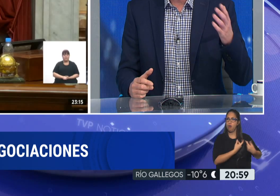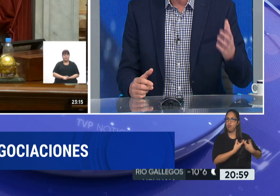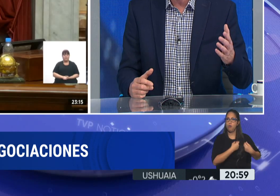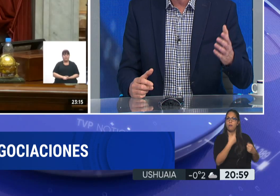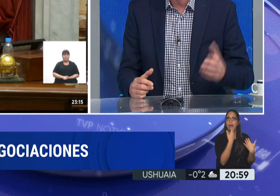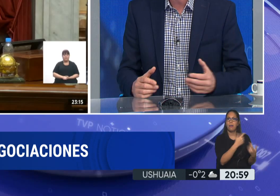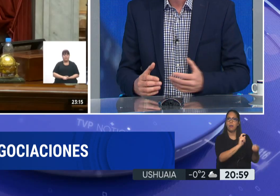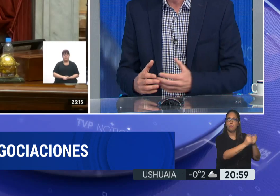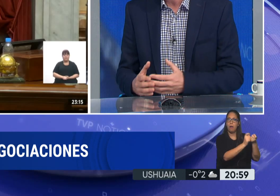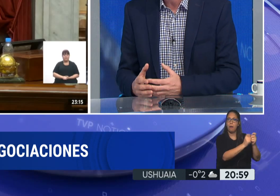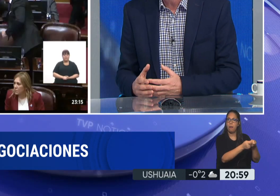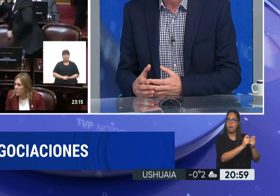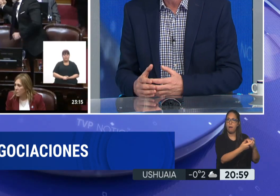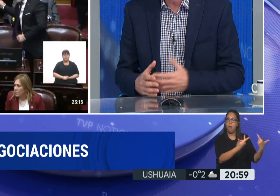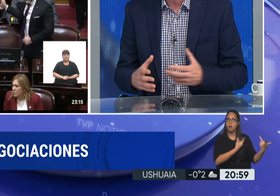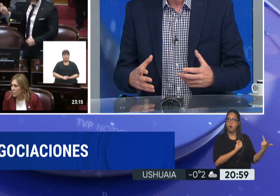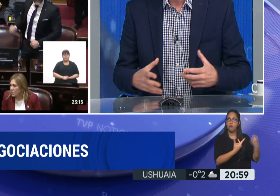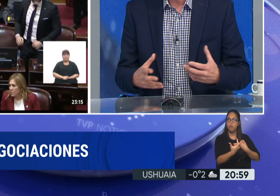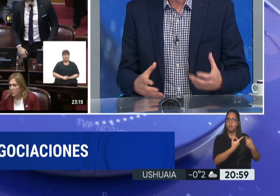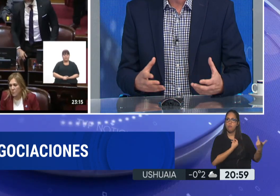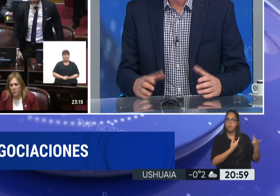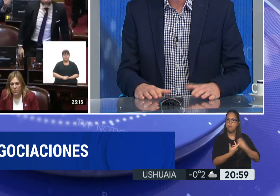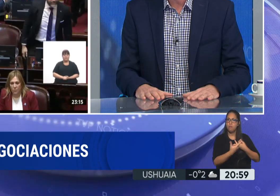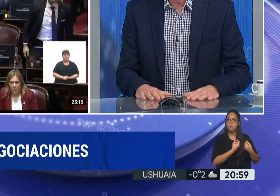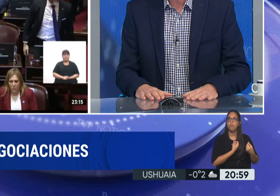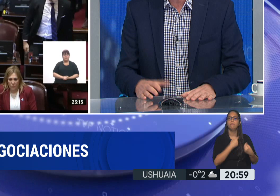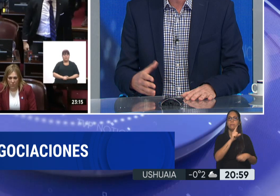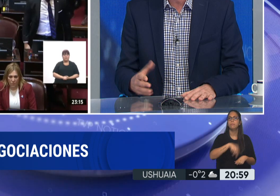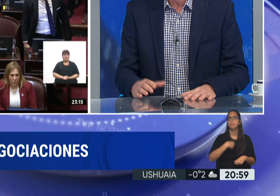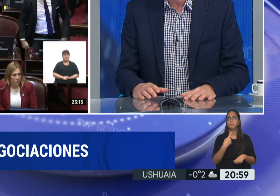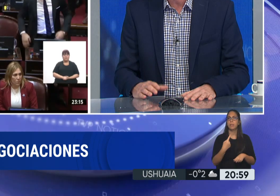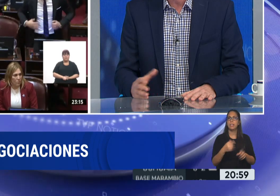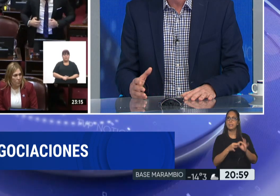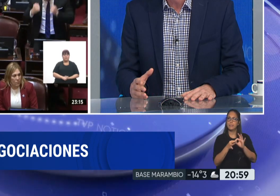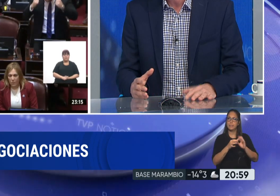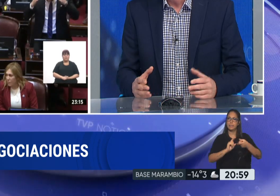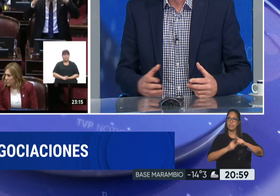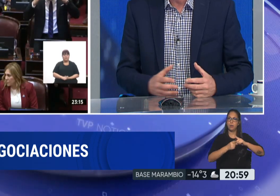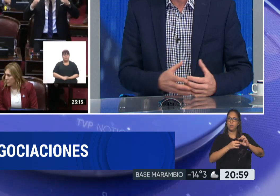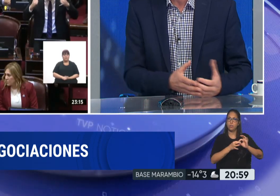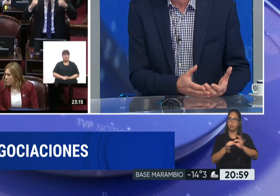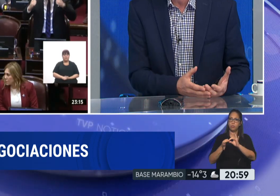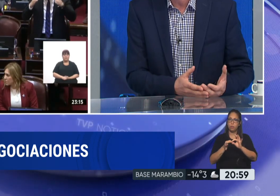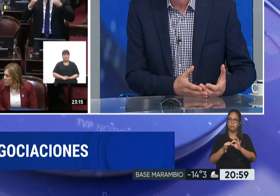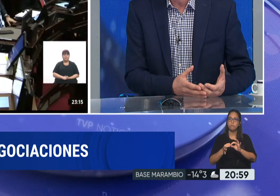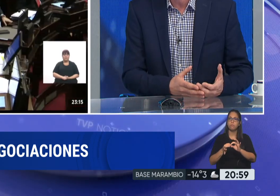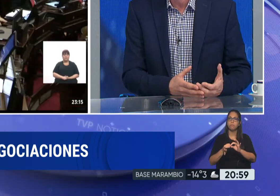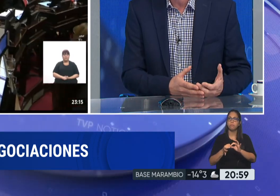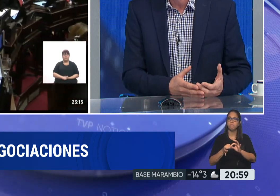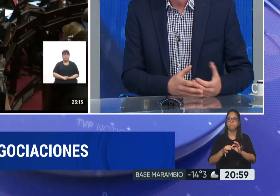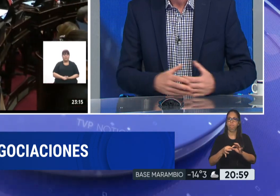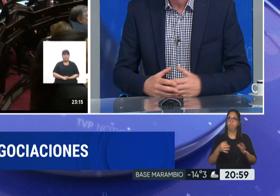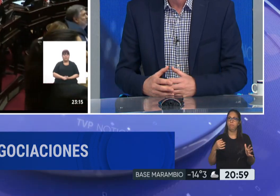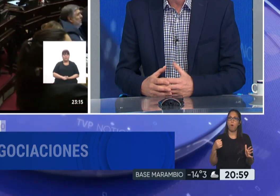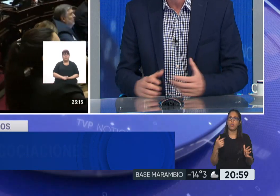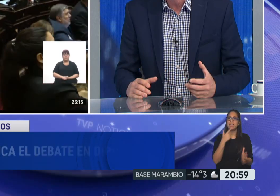de aquella ley ómnibus y también en el Senado, conseguir algunos aspectos más en una negociación un poco más fuerte, sabiendo que ha tenido un espaldarazo en el